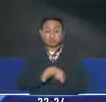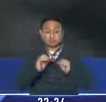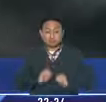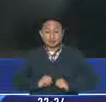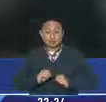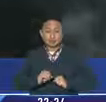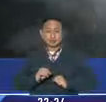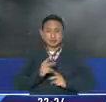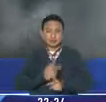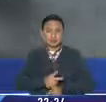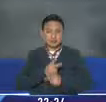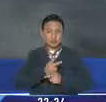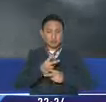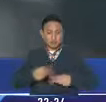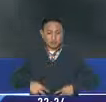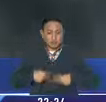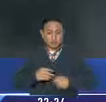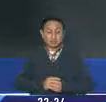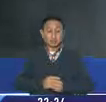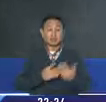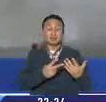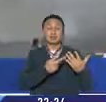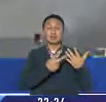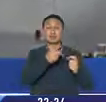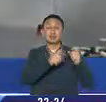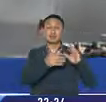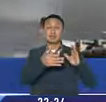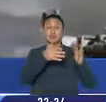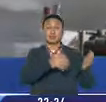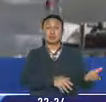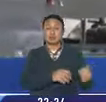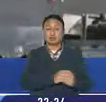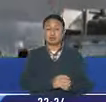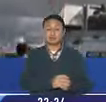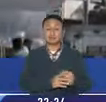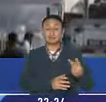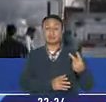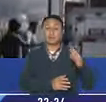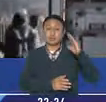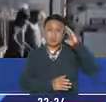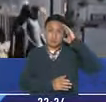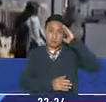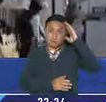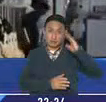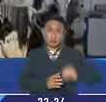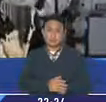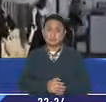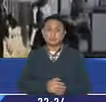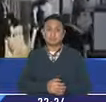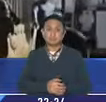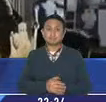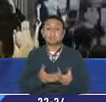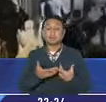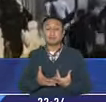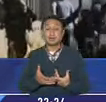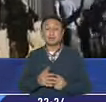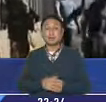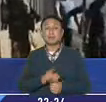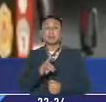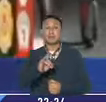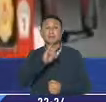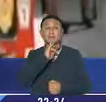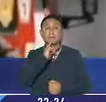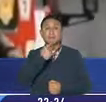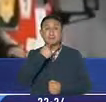vidas, pues en medio de los disparos 7 personas murieron, entre ellos 2 agentes de seguridad. Tras ello, el Departamento de Estados Unidos